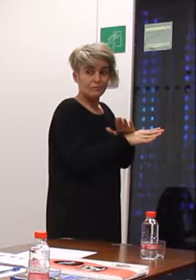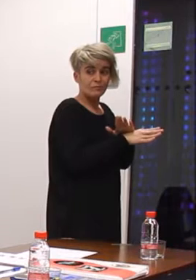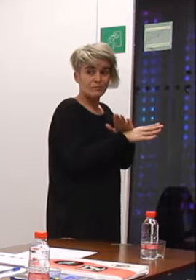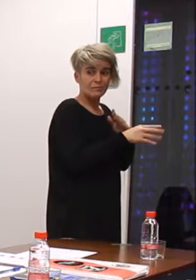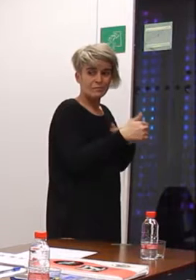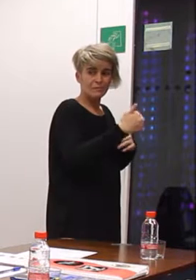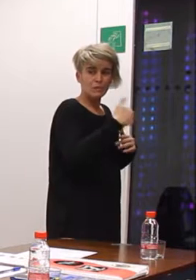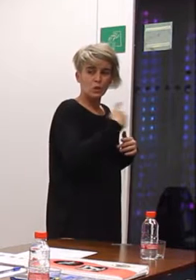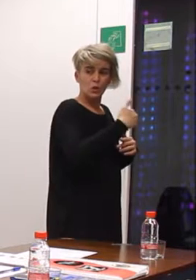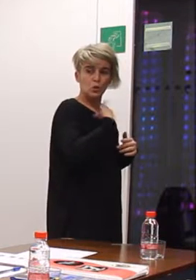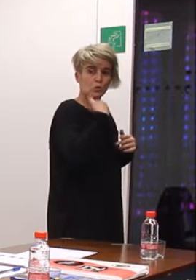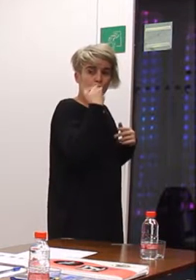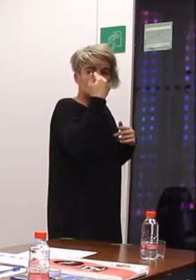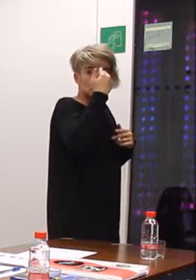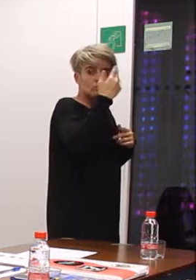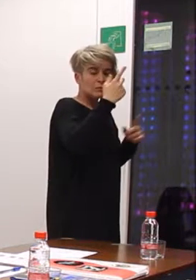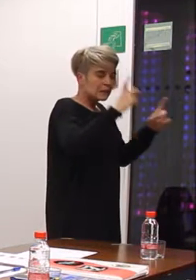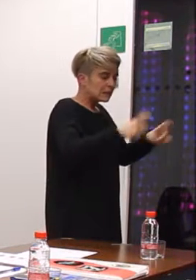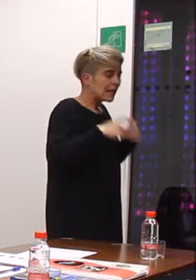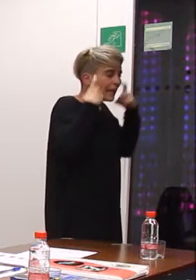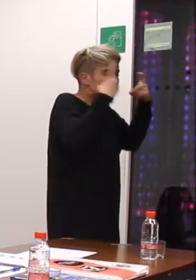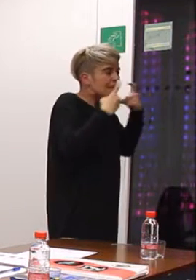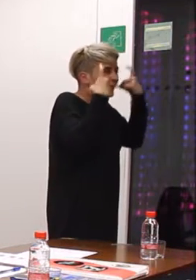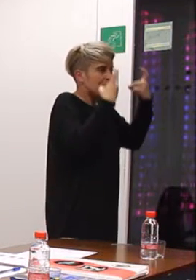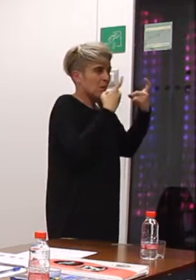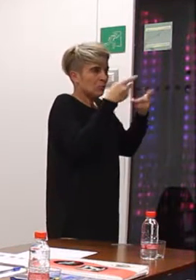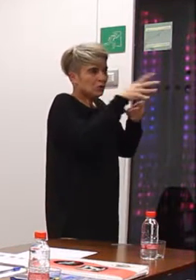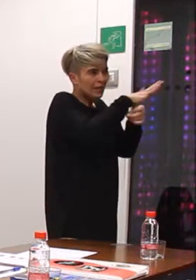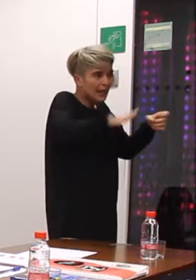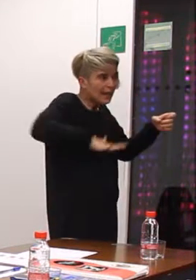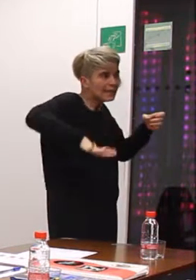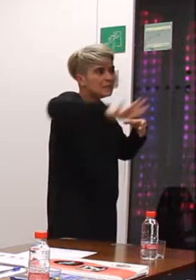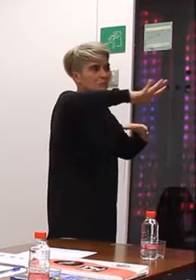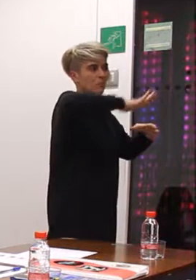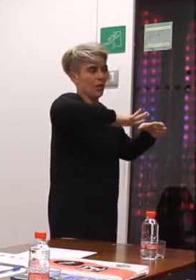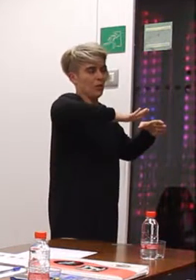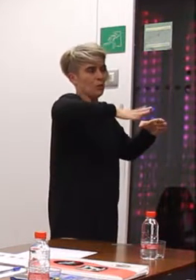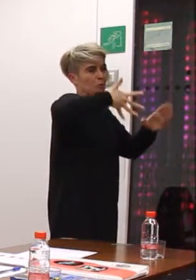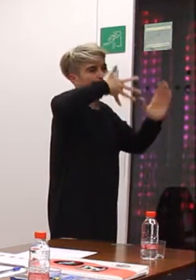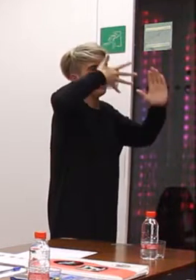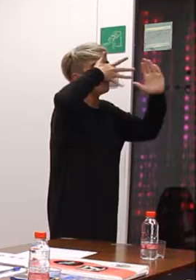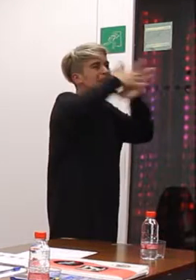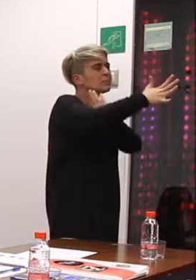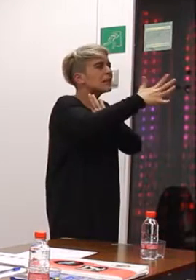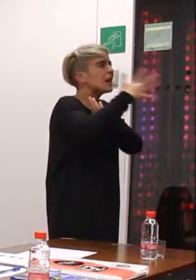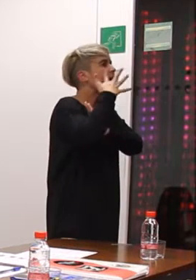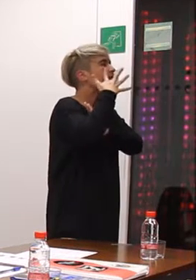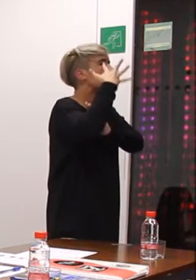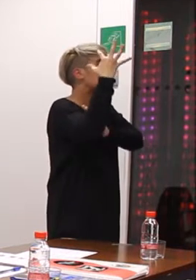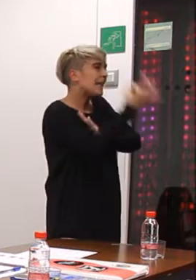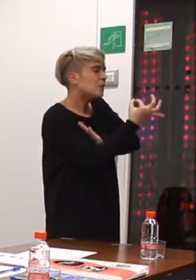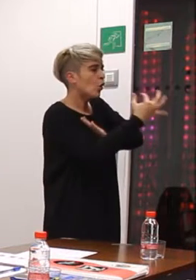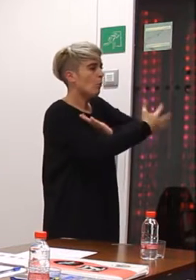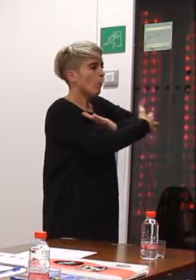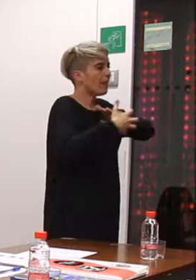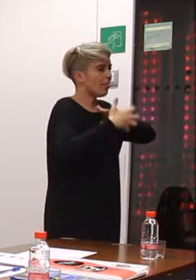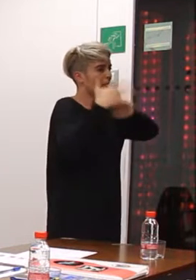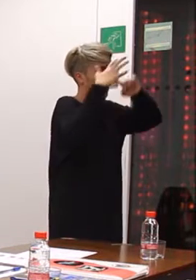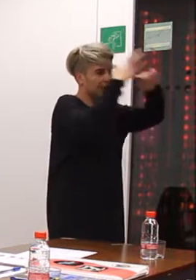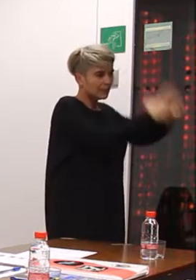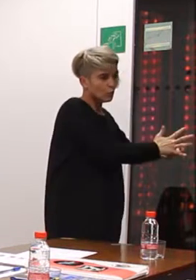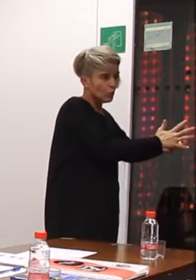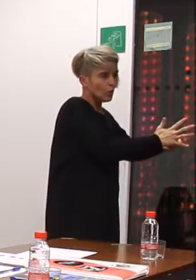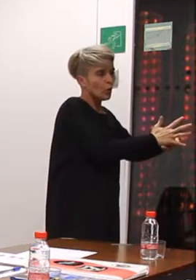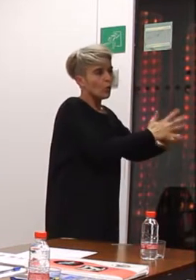Nosotros siempre intentamos aprovechar estos espacios para definir qué es esto del riesgo de pobreza y exclusión, de qué hablamos cuando hablamos